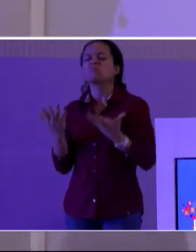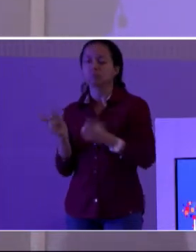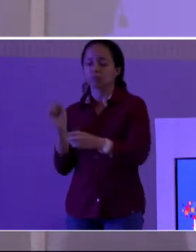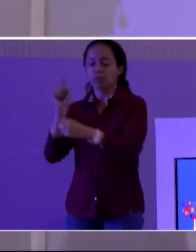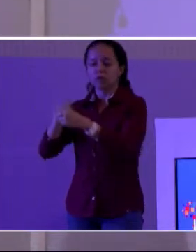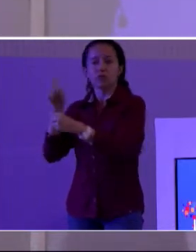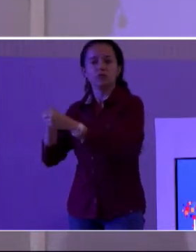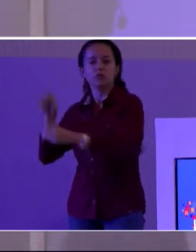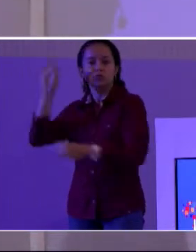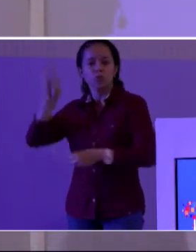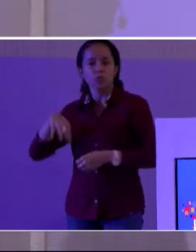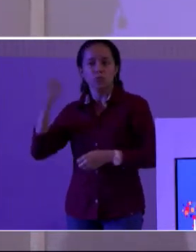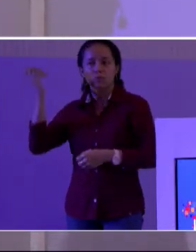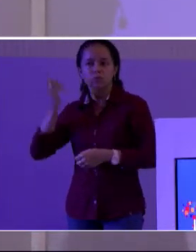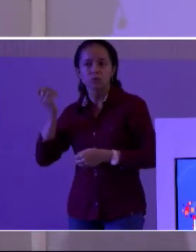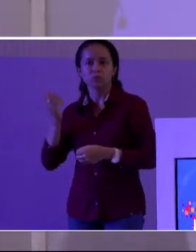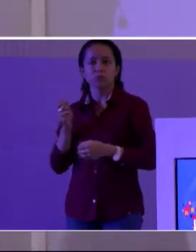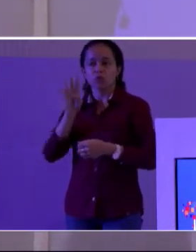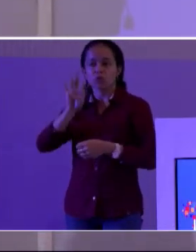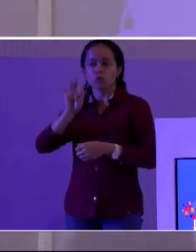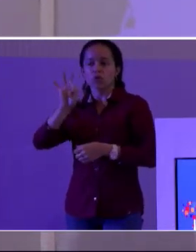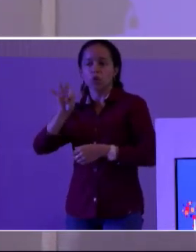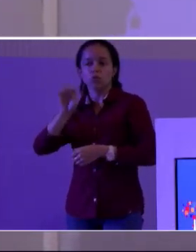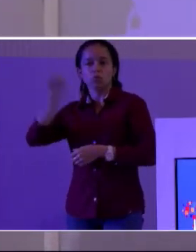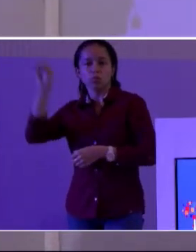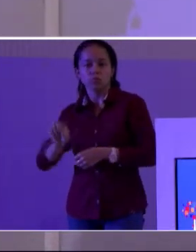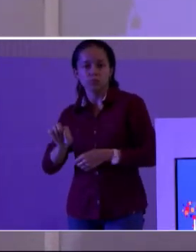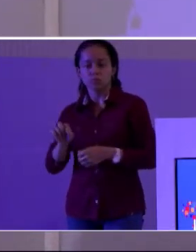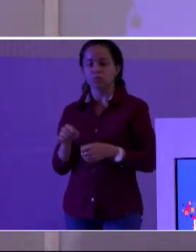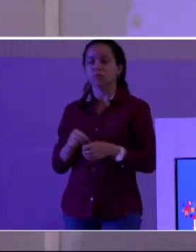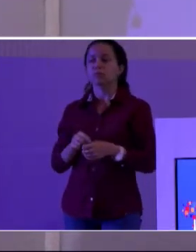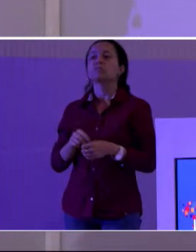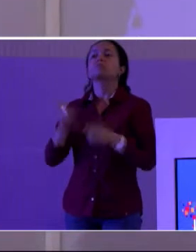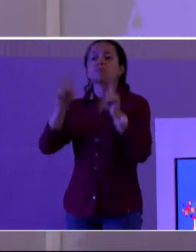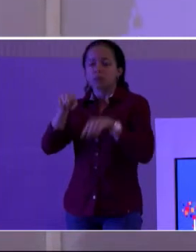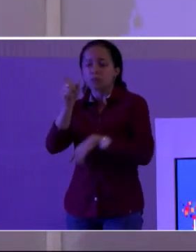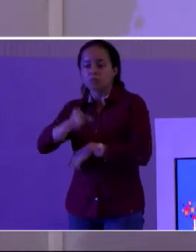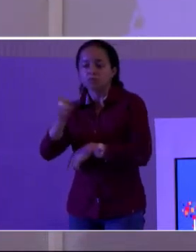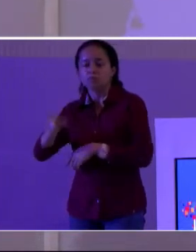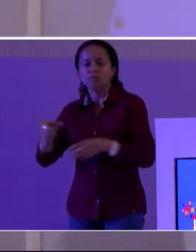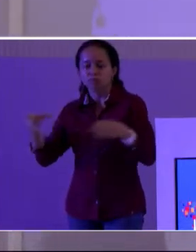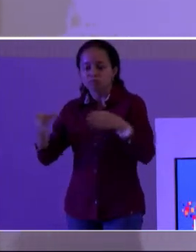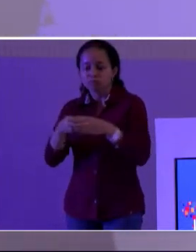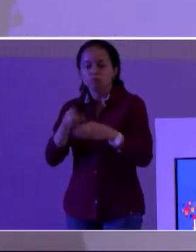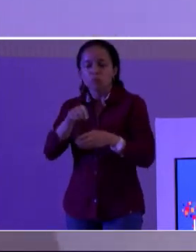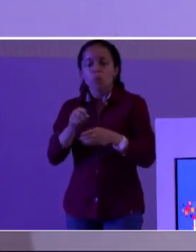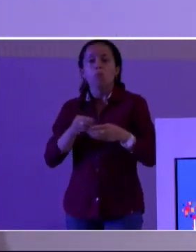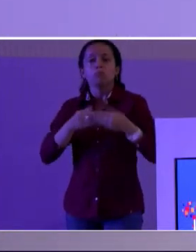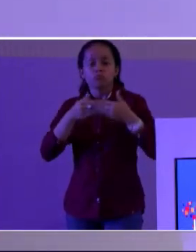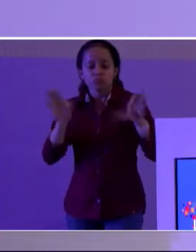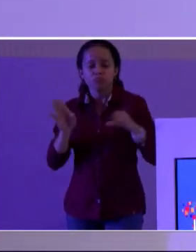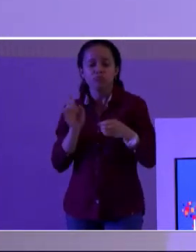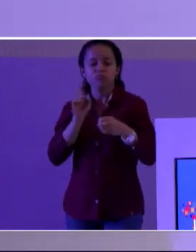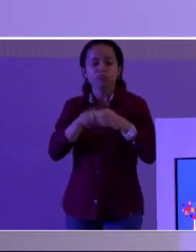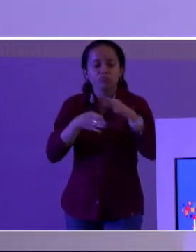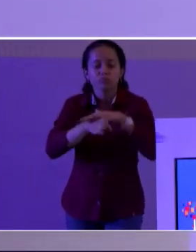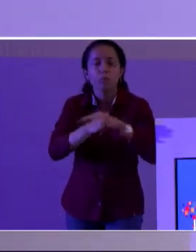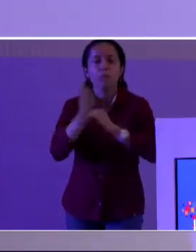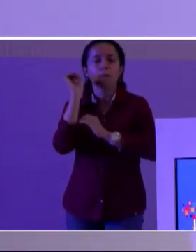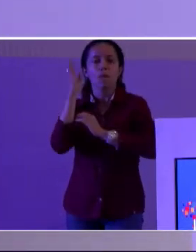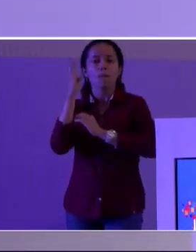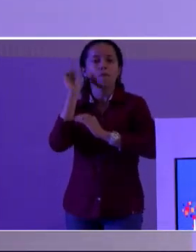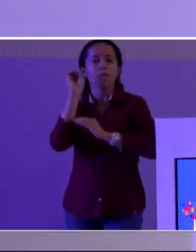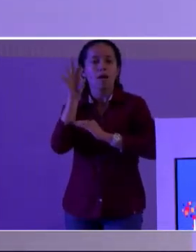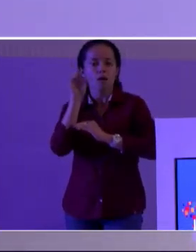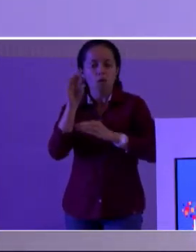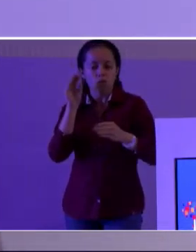salud, 98% de la población. La población que también se encuentra bancarizada, muy importante, cómo acceden al sistema